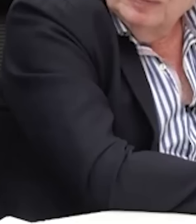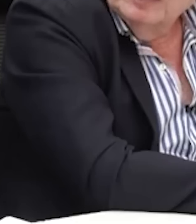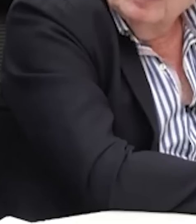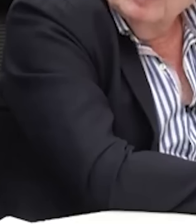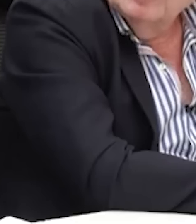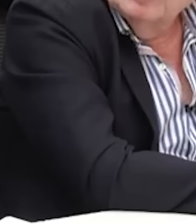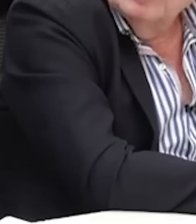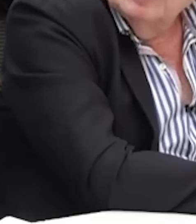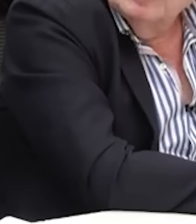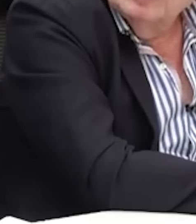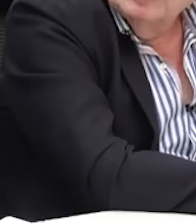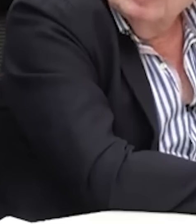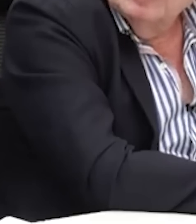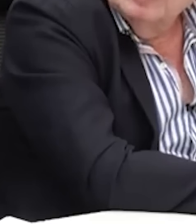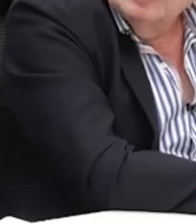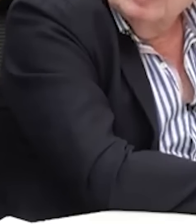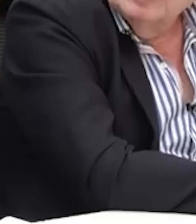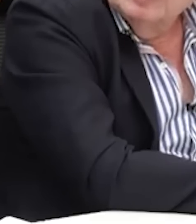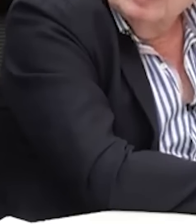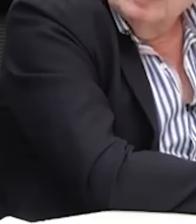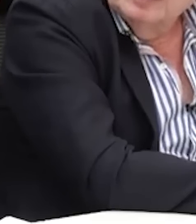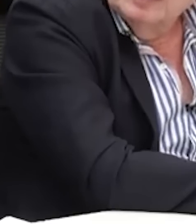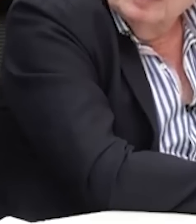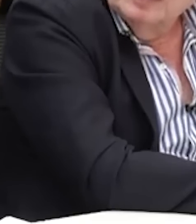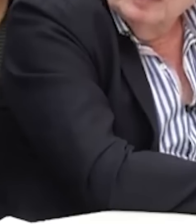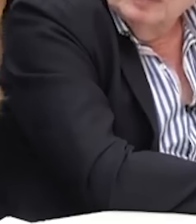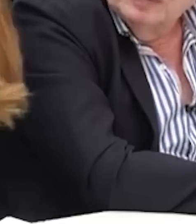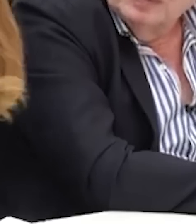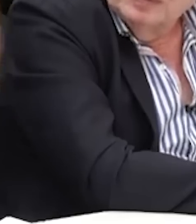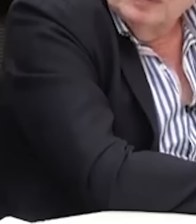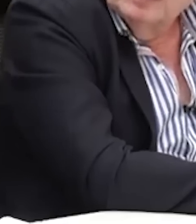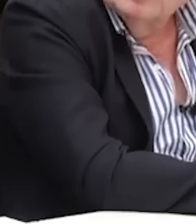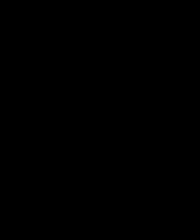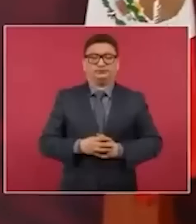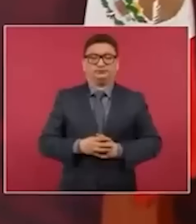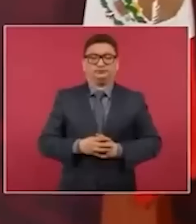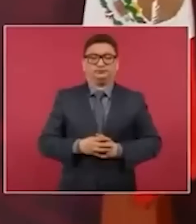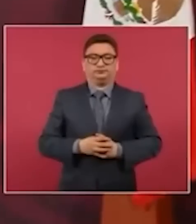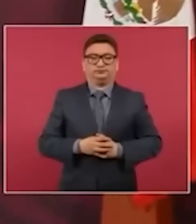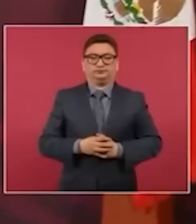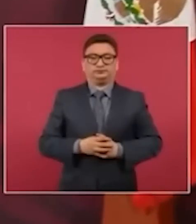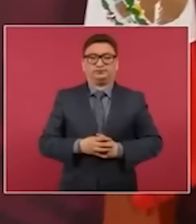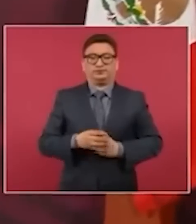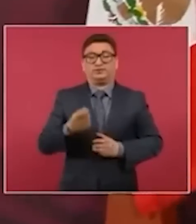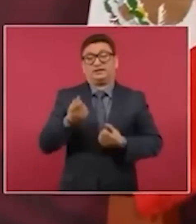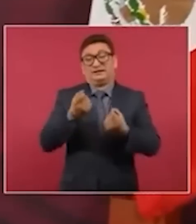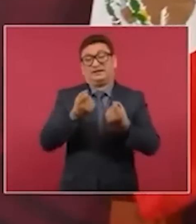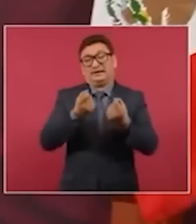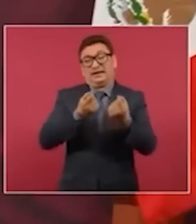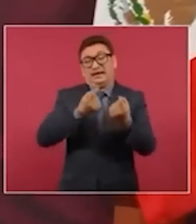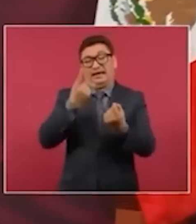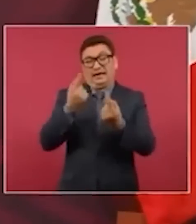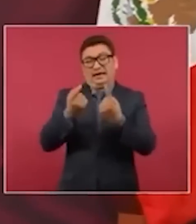en el momento en que se va a frisear, ¿qué expresión estamos viendo? Vamos a verlo. Algunos